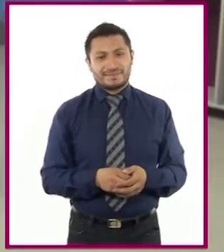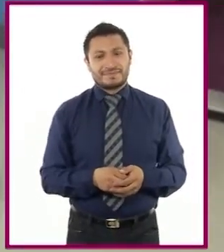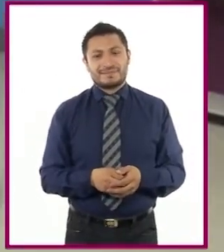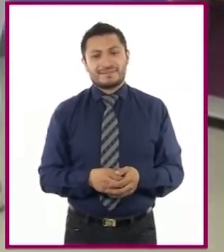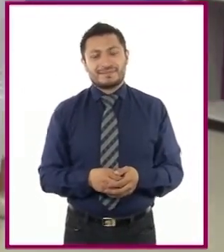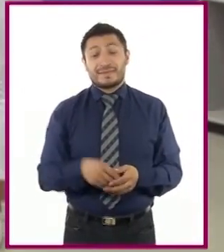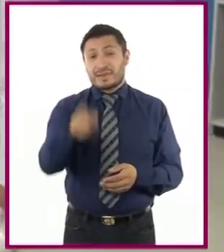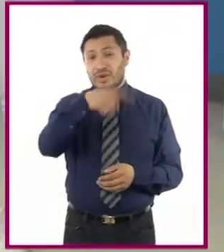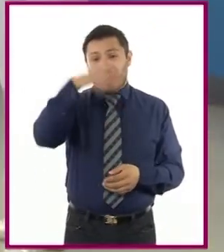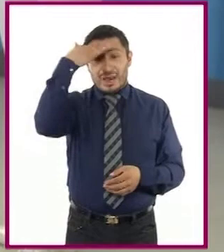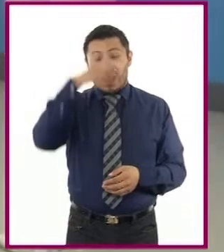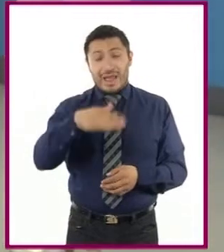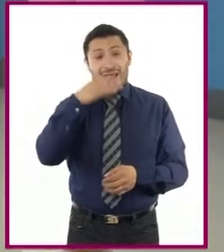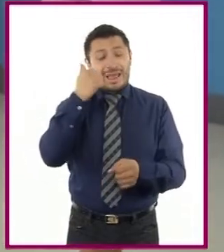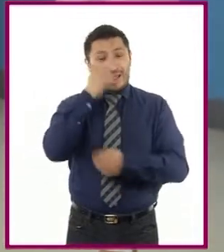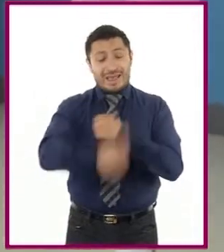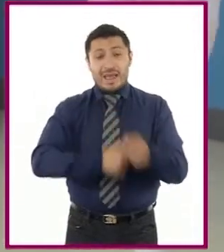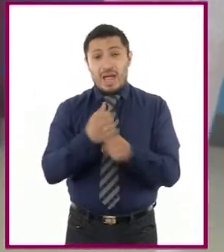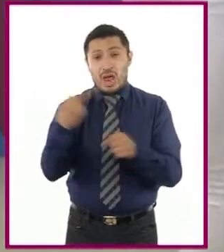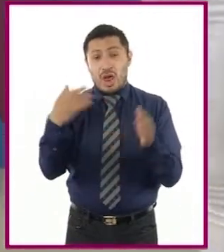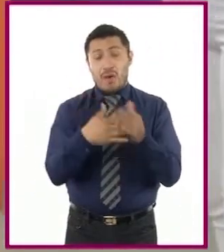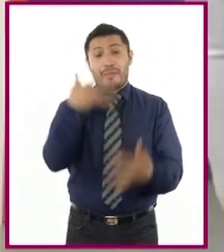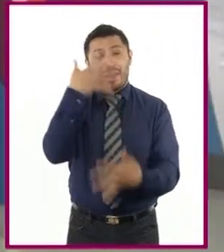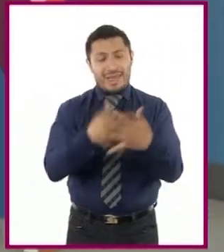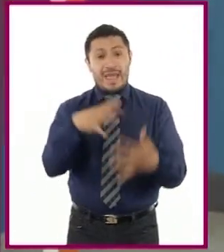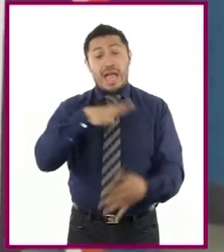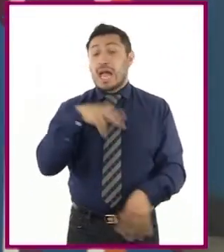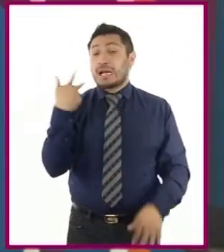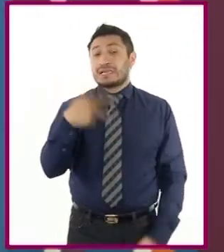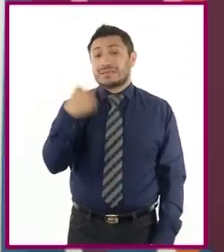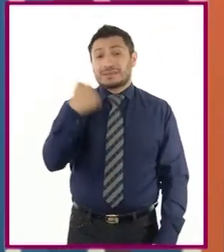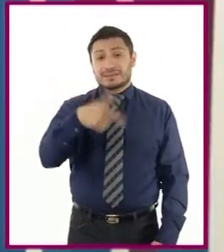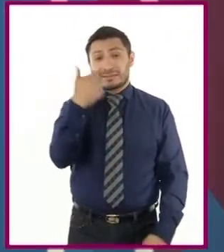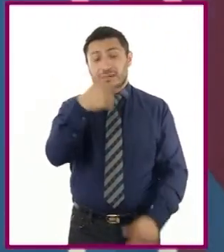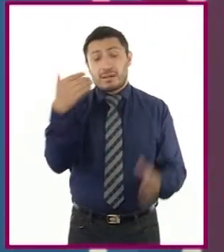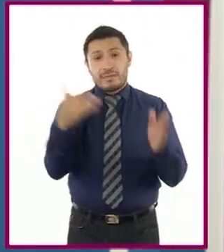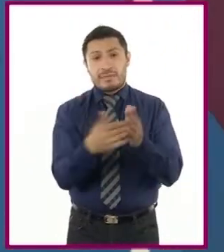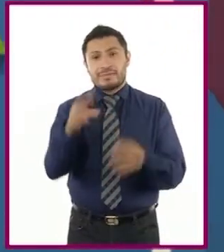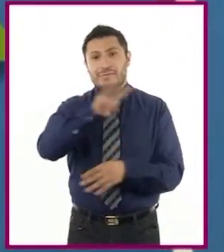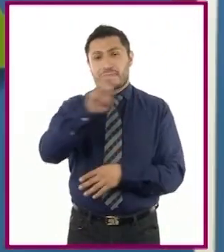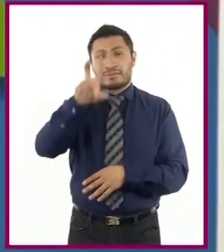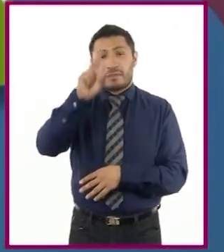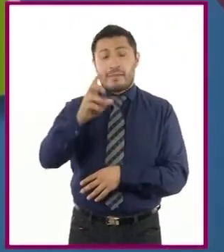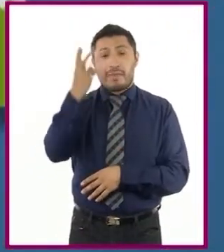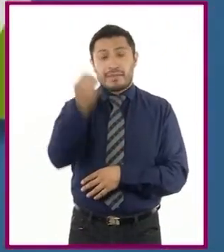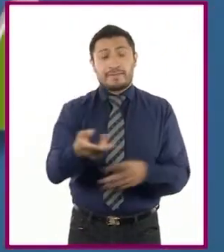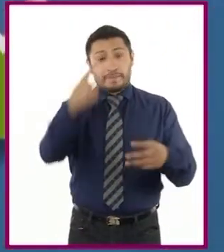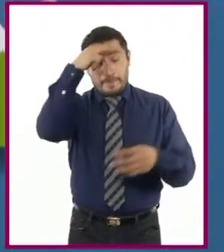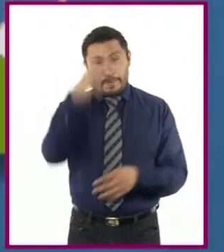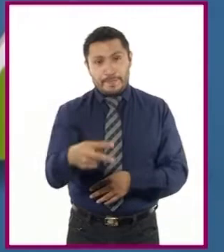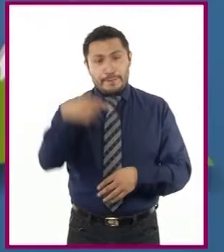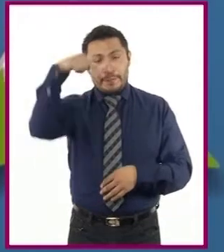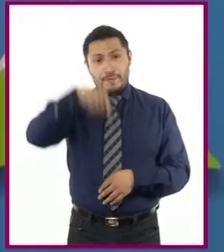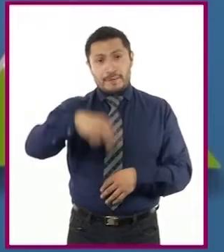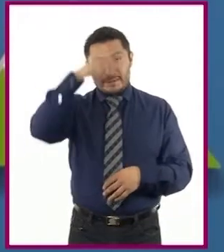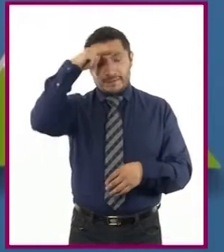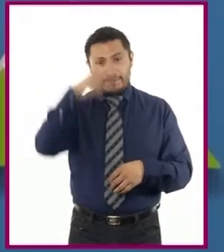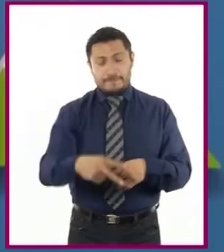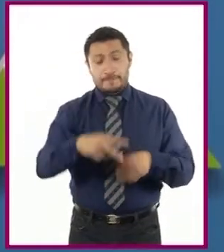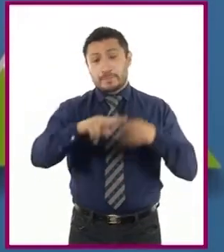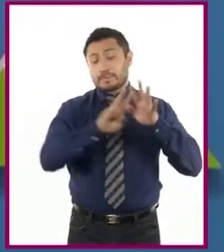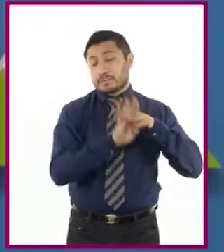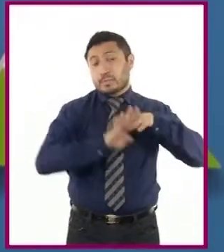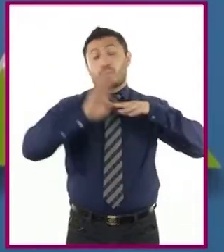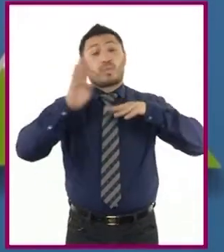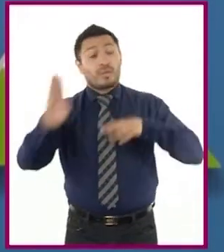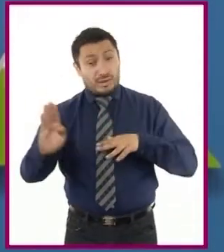¿Ustedes sabían que en el año 2015 fueron 12.339 mexicanos los que emigraron de nuestro país?